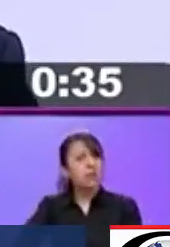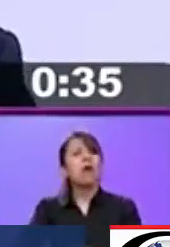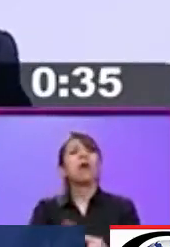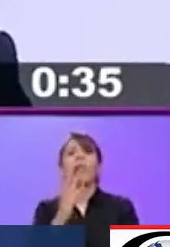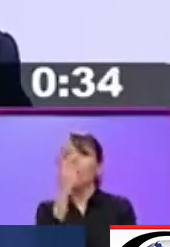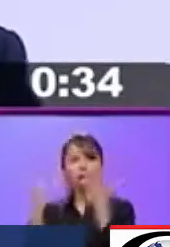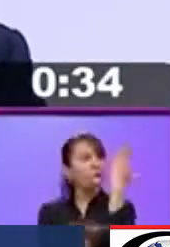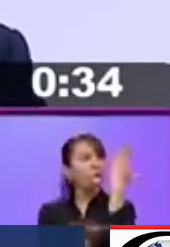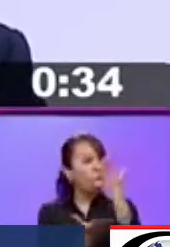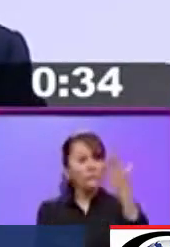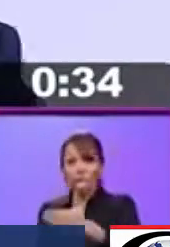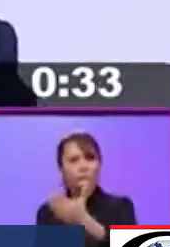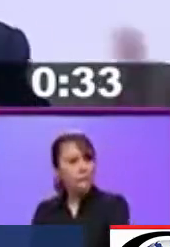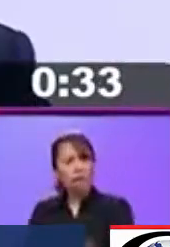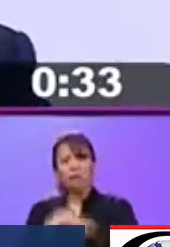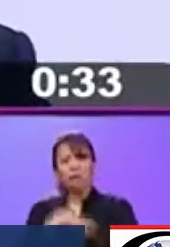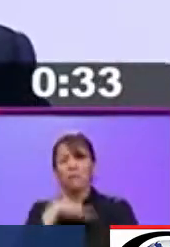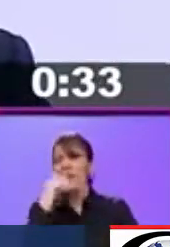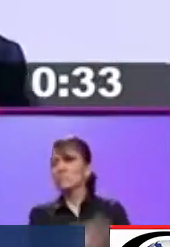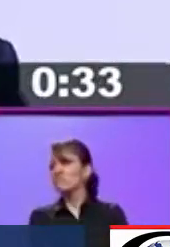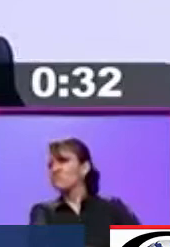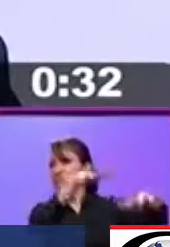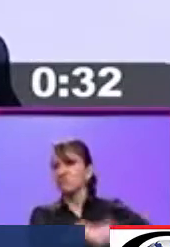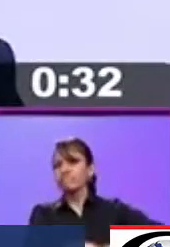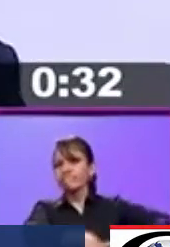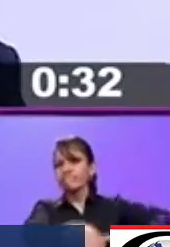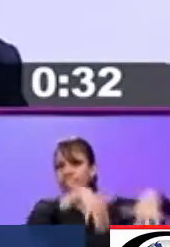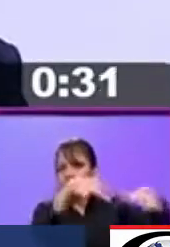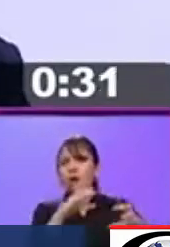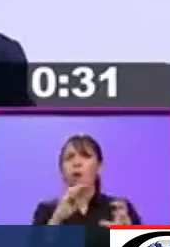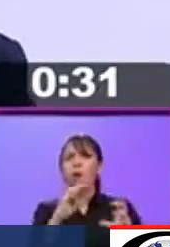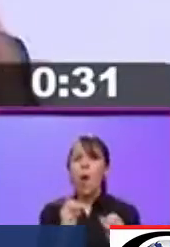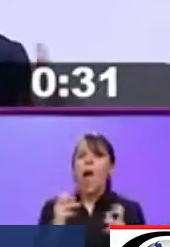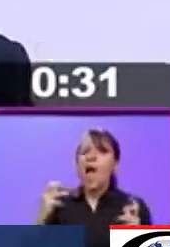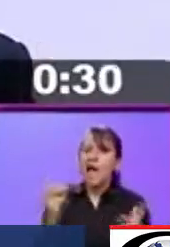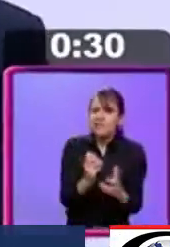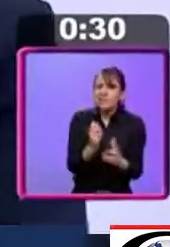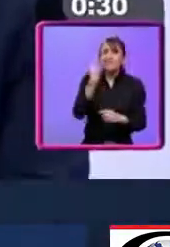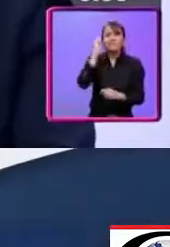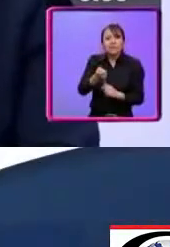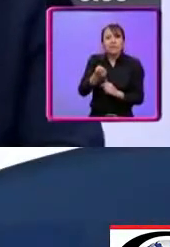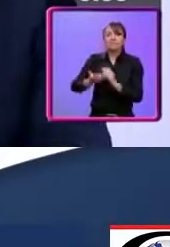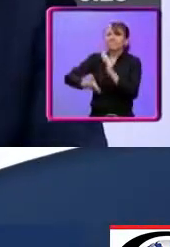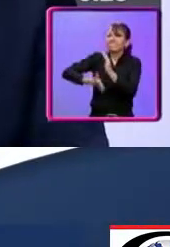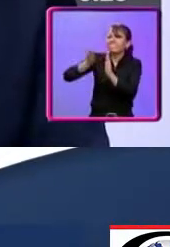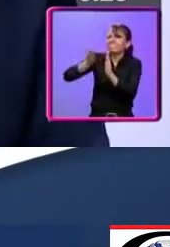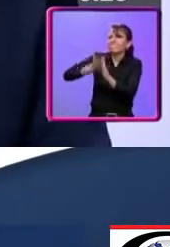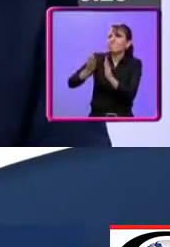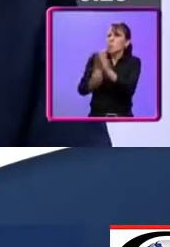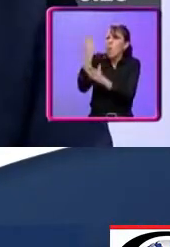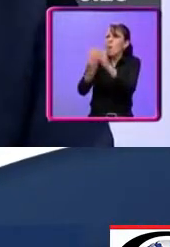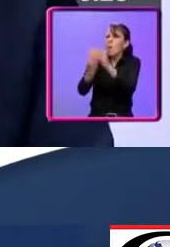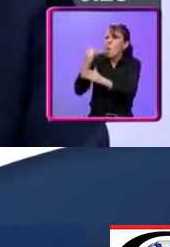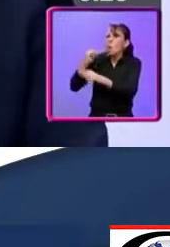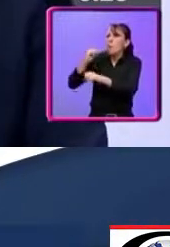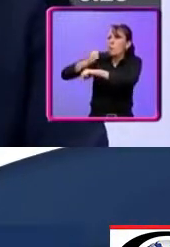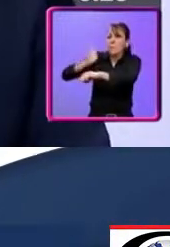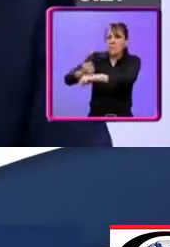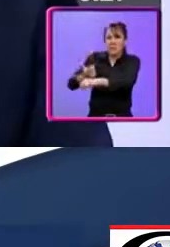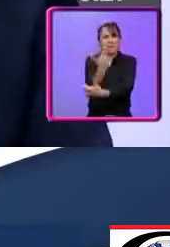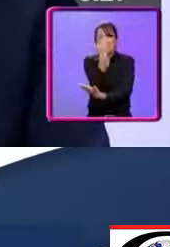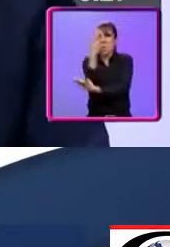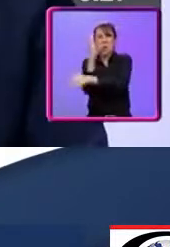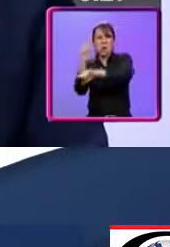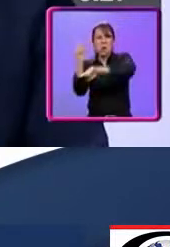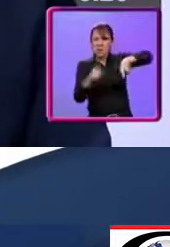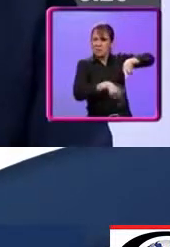PRD, ¿no? Ahora tú también mencionaste ahí que el PRI, el Partido Acción Nacional, el